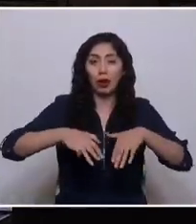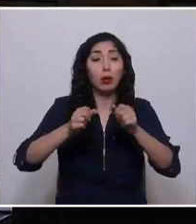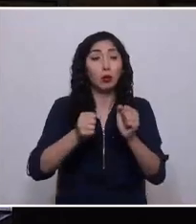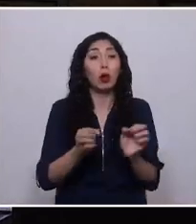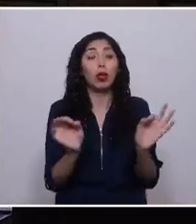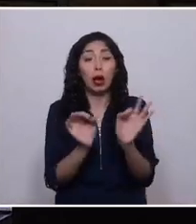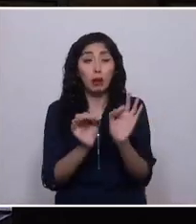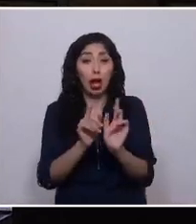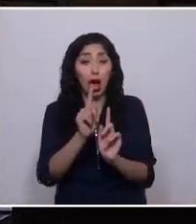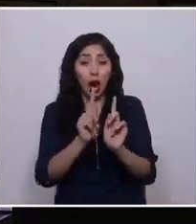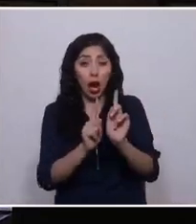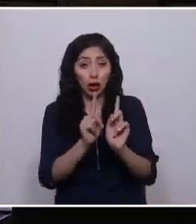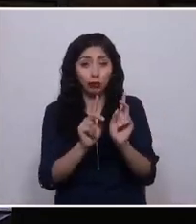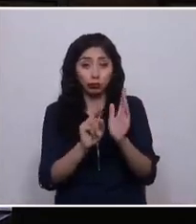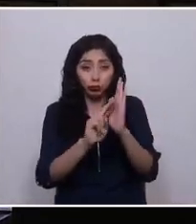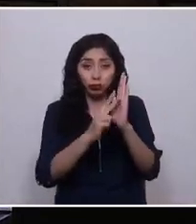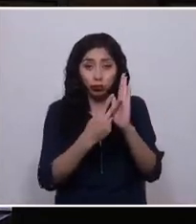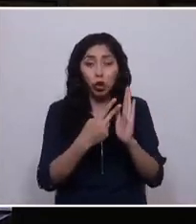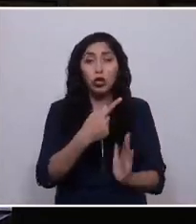la indicación 103.